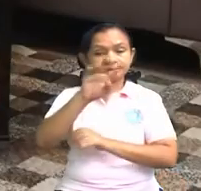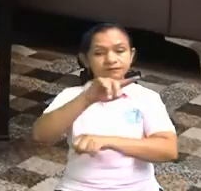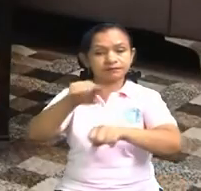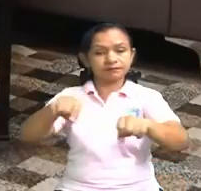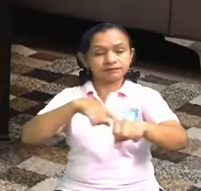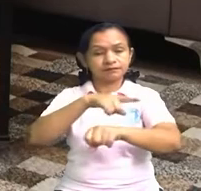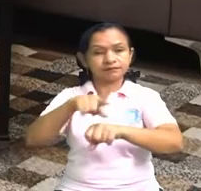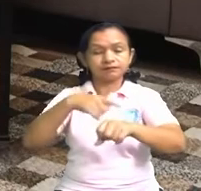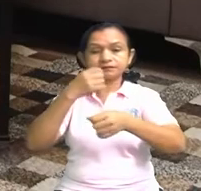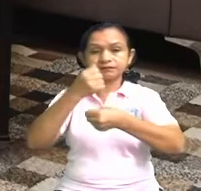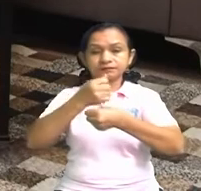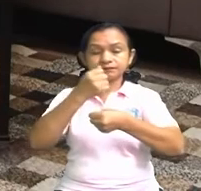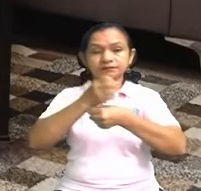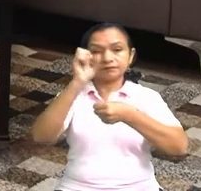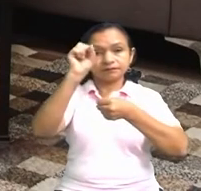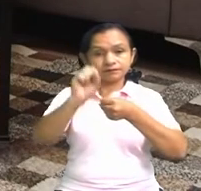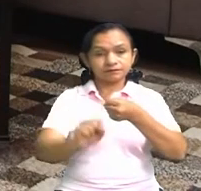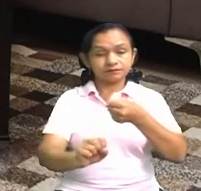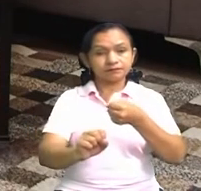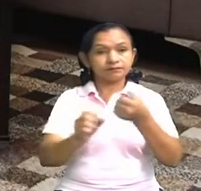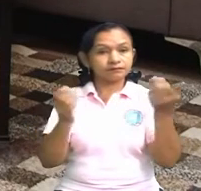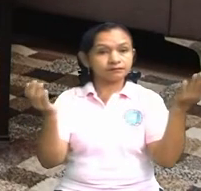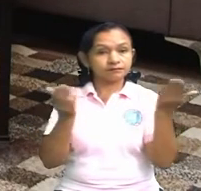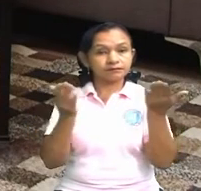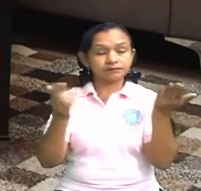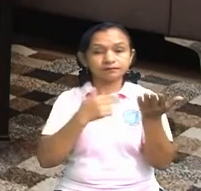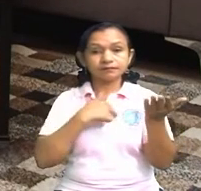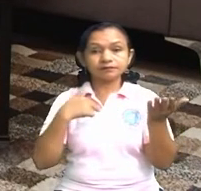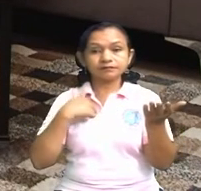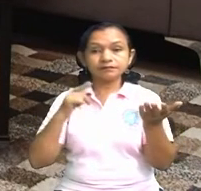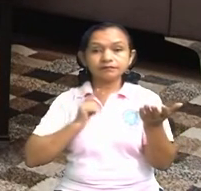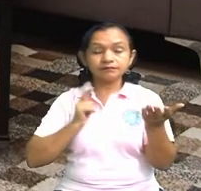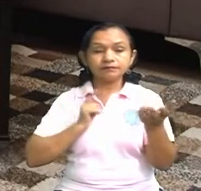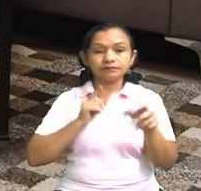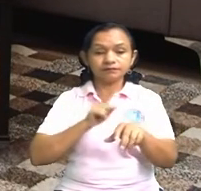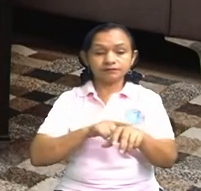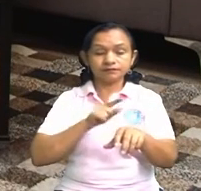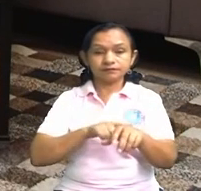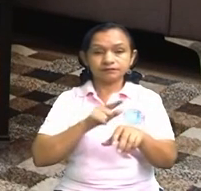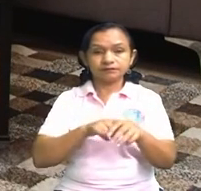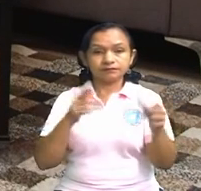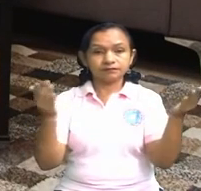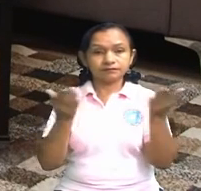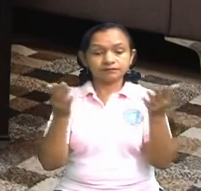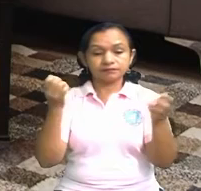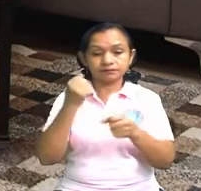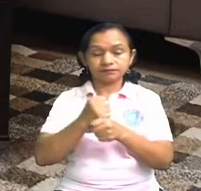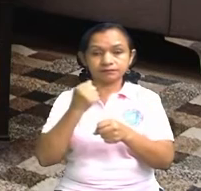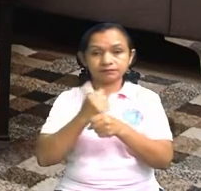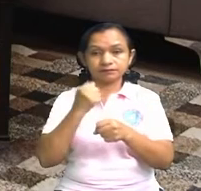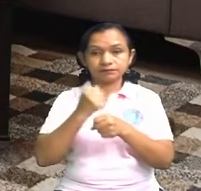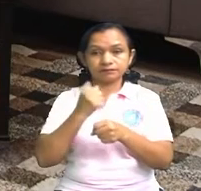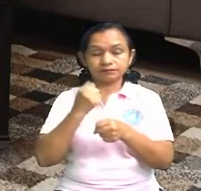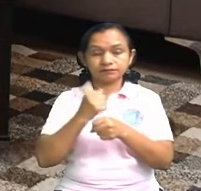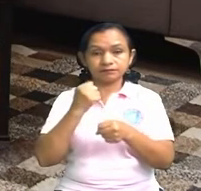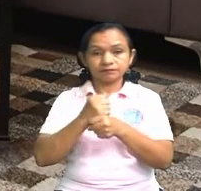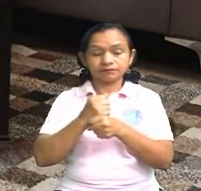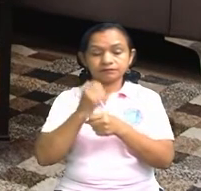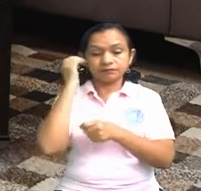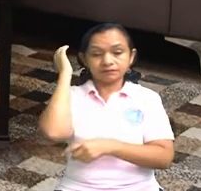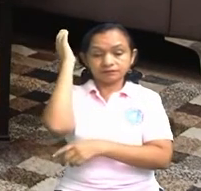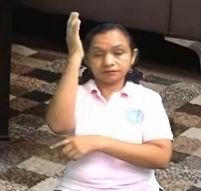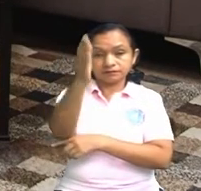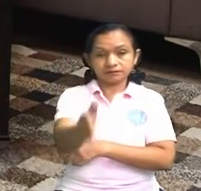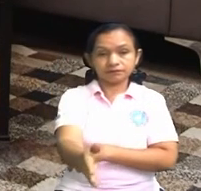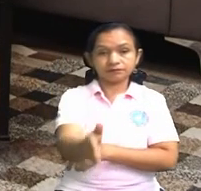horas. Y en el sur, pues, nos regimos con el horario dependiendo cómo trabajan los puestos